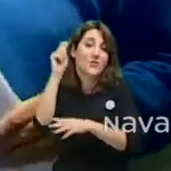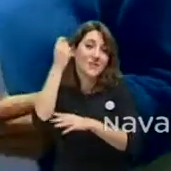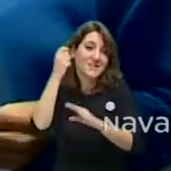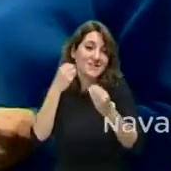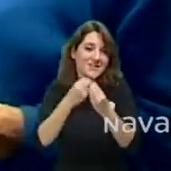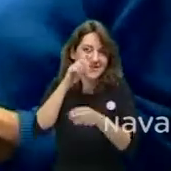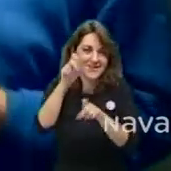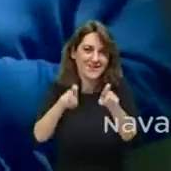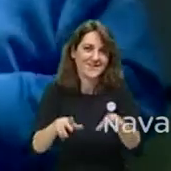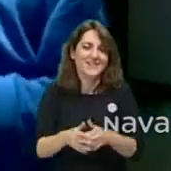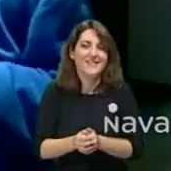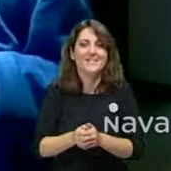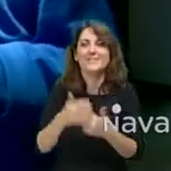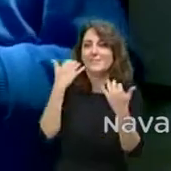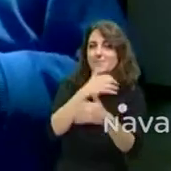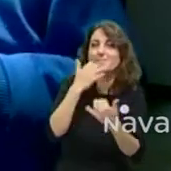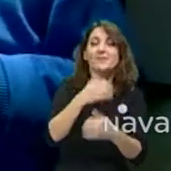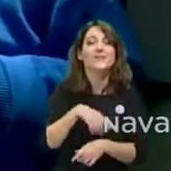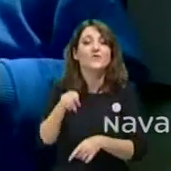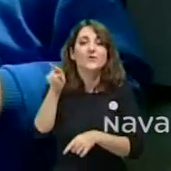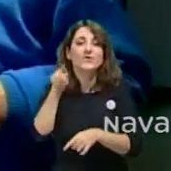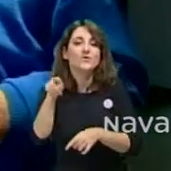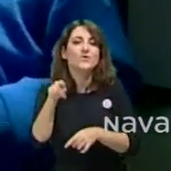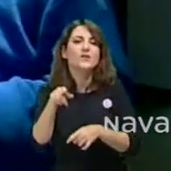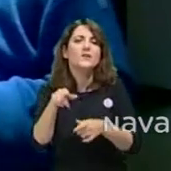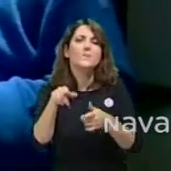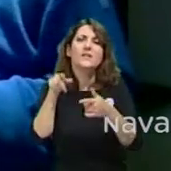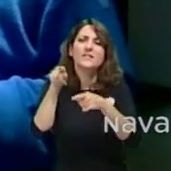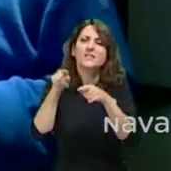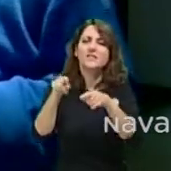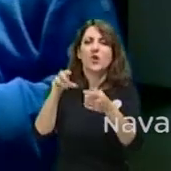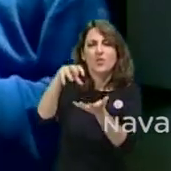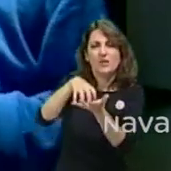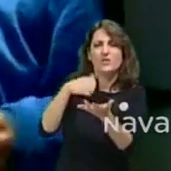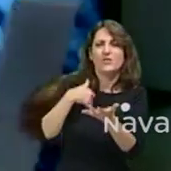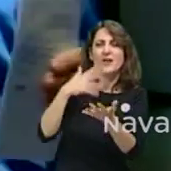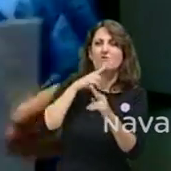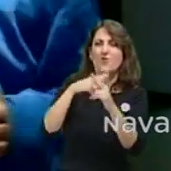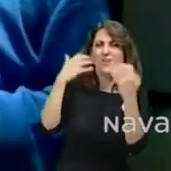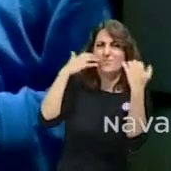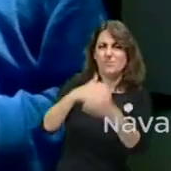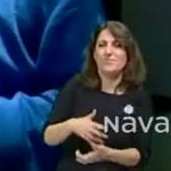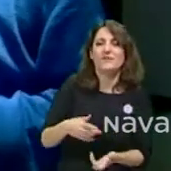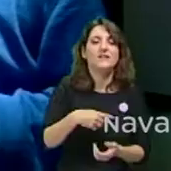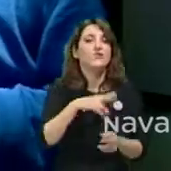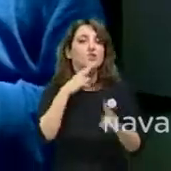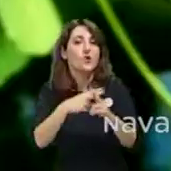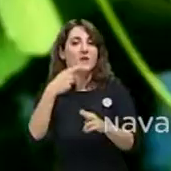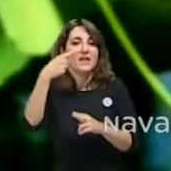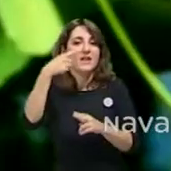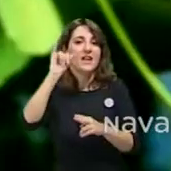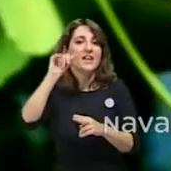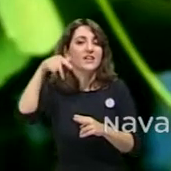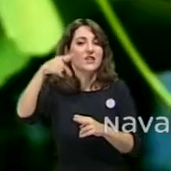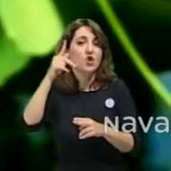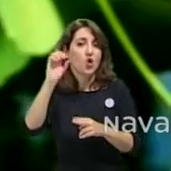¿no? Jesús, entonces hemos hecho varias cosas. Un centro que llama la atención, empezando ya por el nombre. El nombre Ginkgo es un nombre que